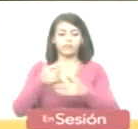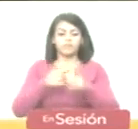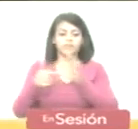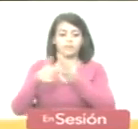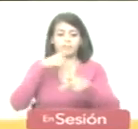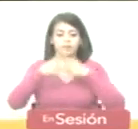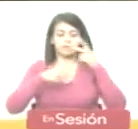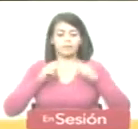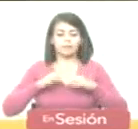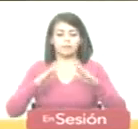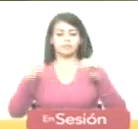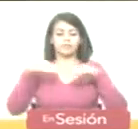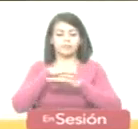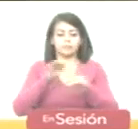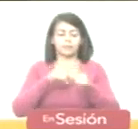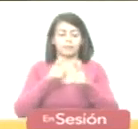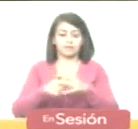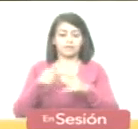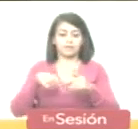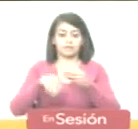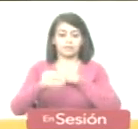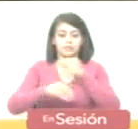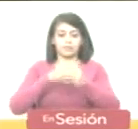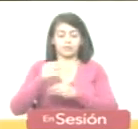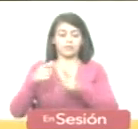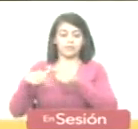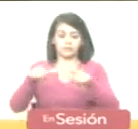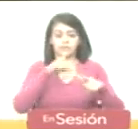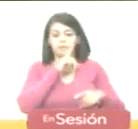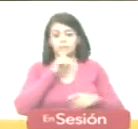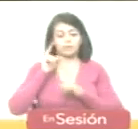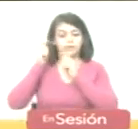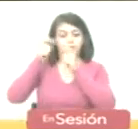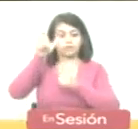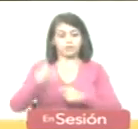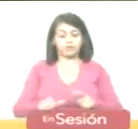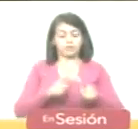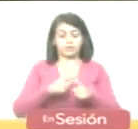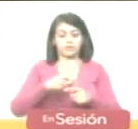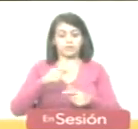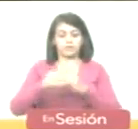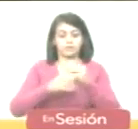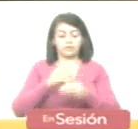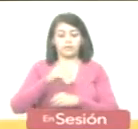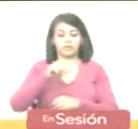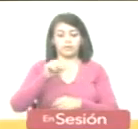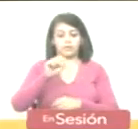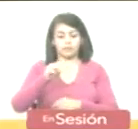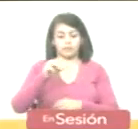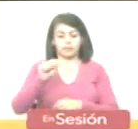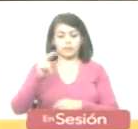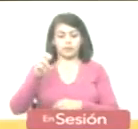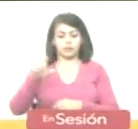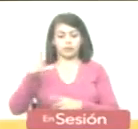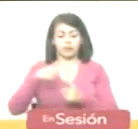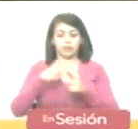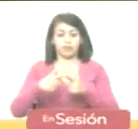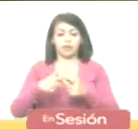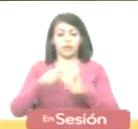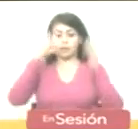Exterior, Soberanía e Integración, mediante el cual autoriza el nombramiento del ciudadano Ramón Antonio Gordils Montes